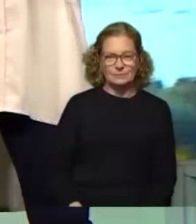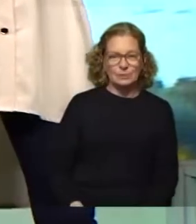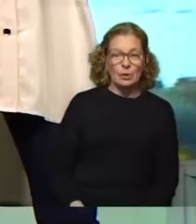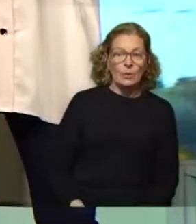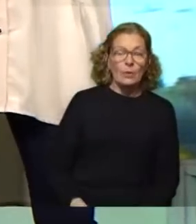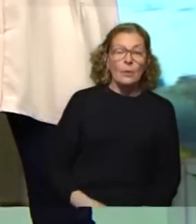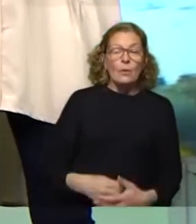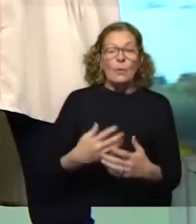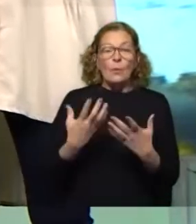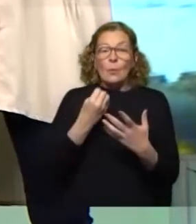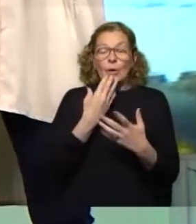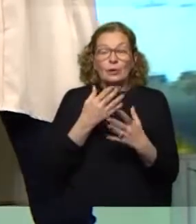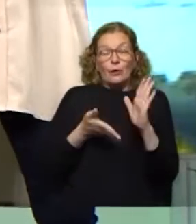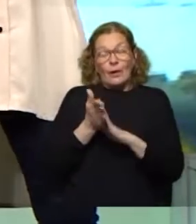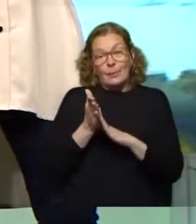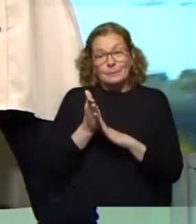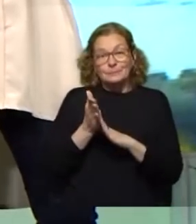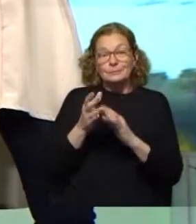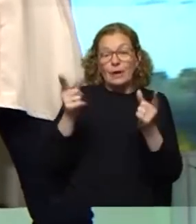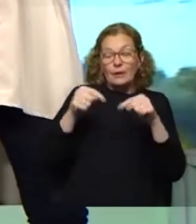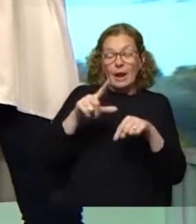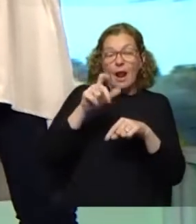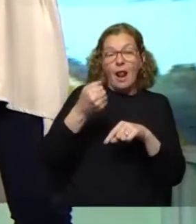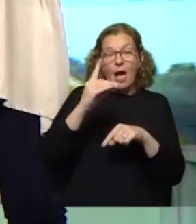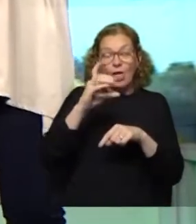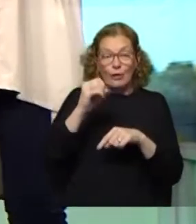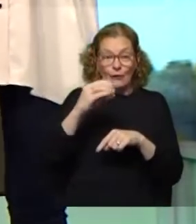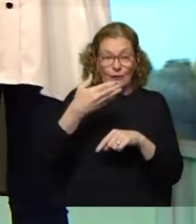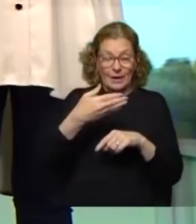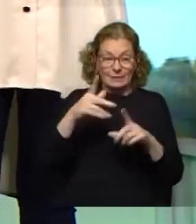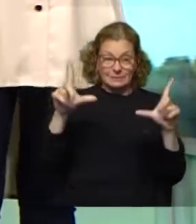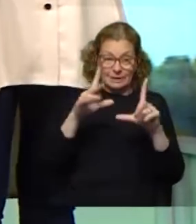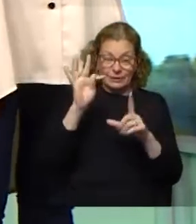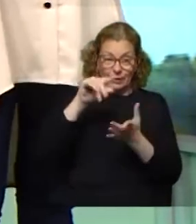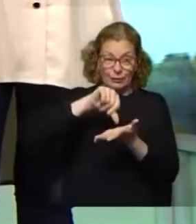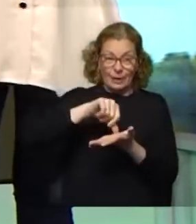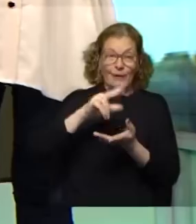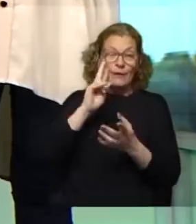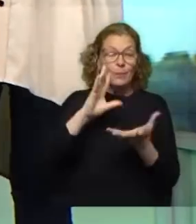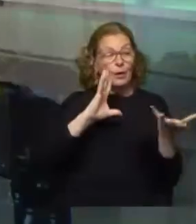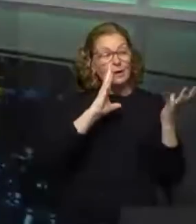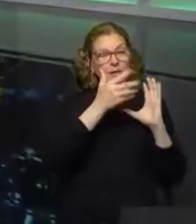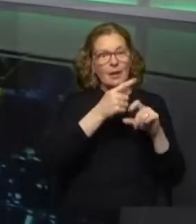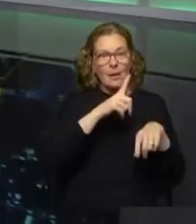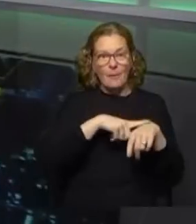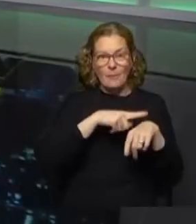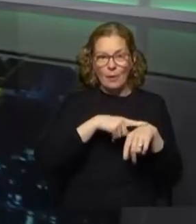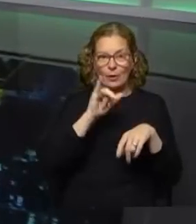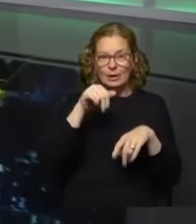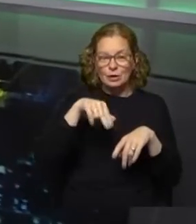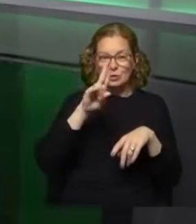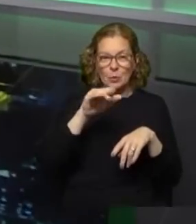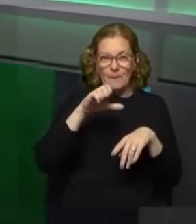Bueno nos vamos Martín es cierto nos vamos ya viene el lado B en la pantalla de TV ciudad y nos queda el repaso del pronóstico del tiempo de inumet